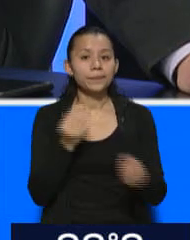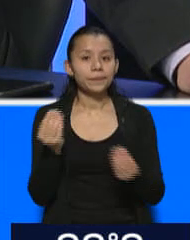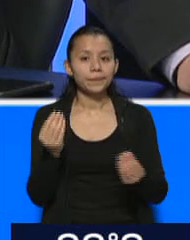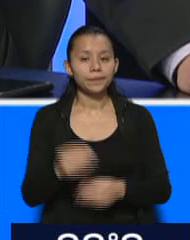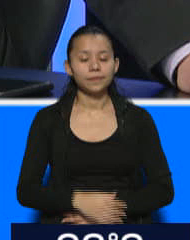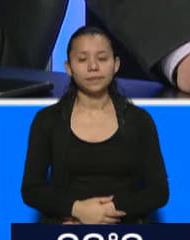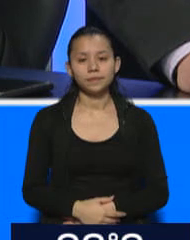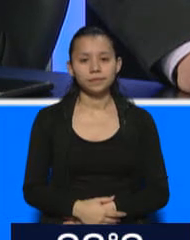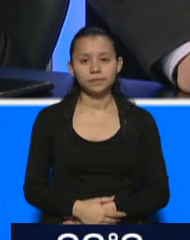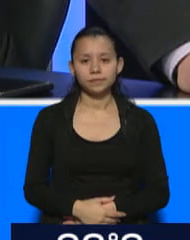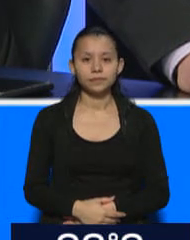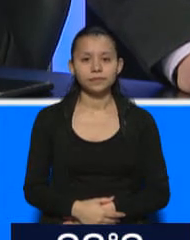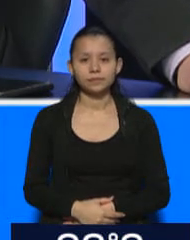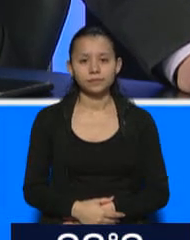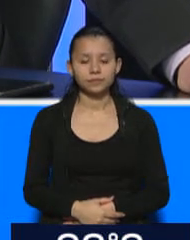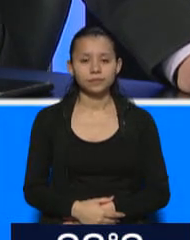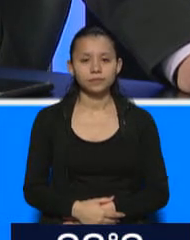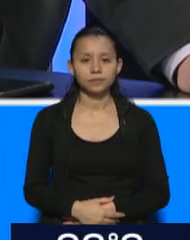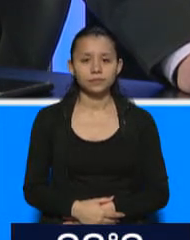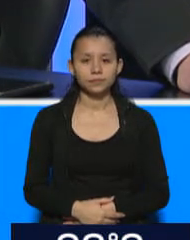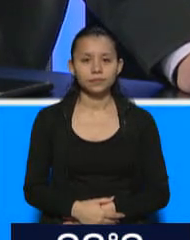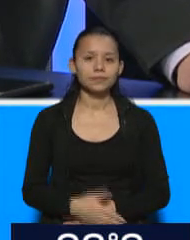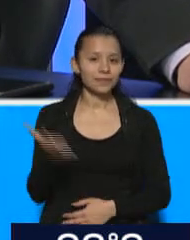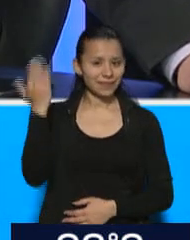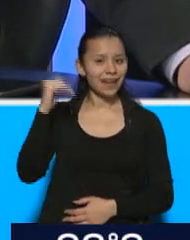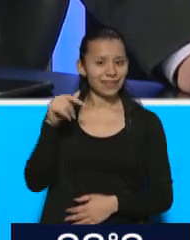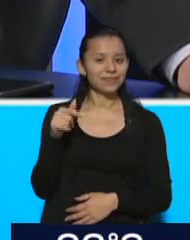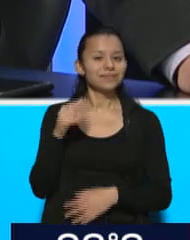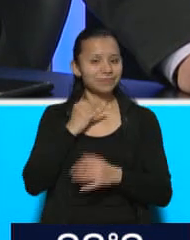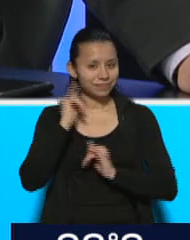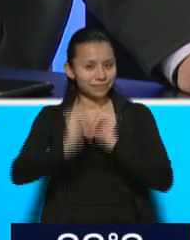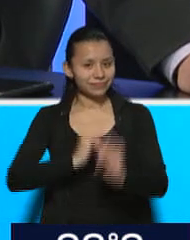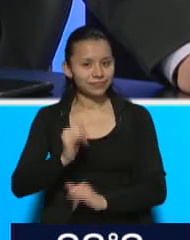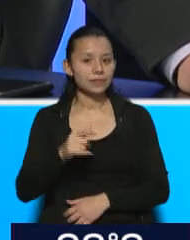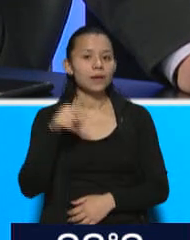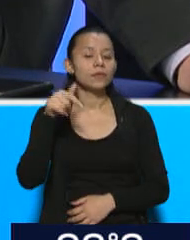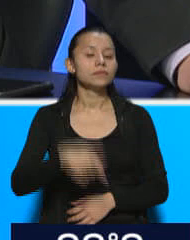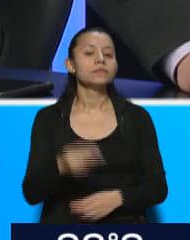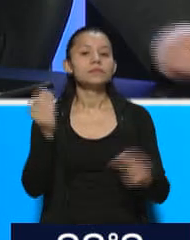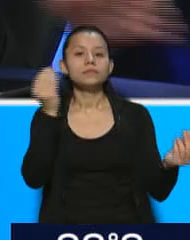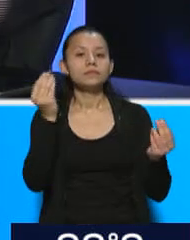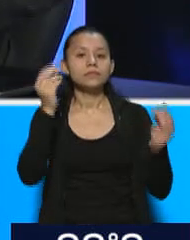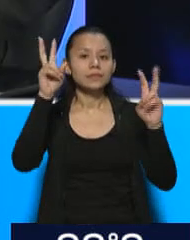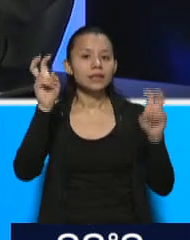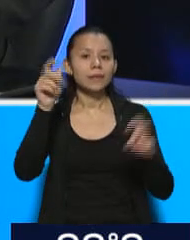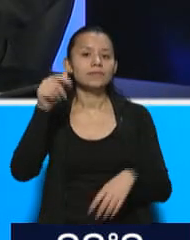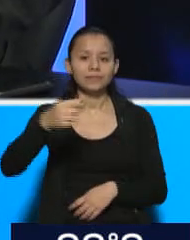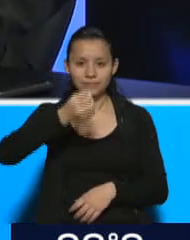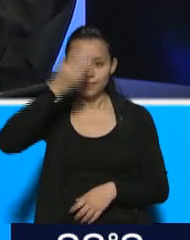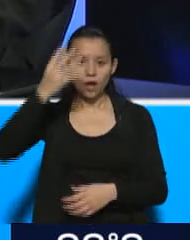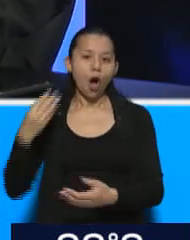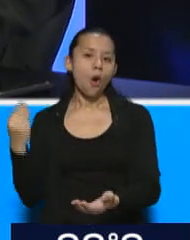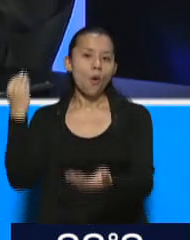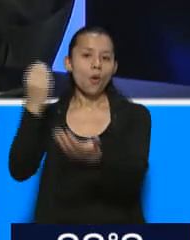la configuración de lo que decíamos al comienzo del noticiero cuando presentábamos este tema, de la nueva oposición. Para el oficialismo es más o